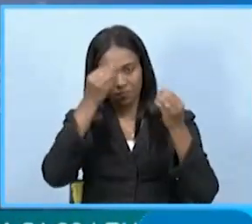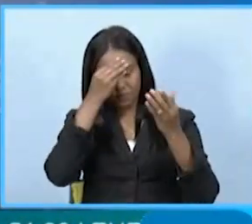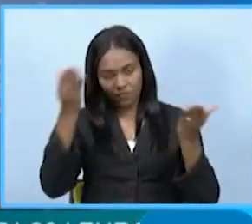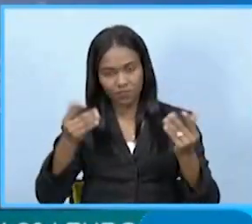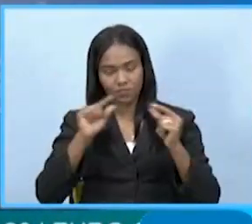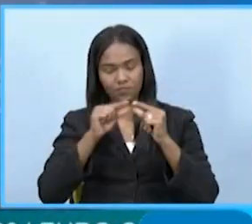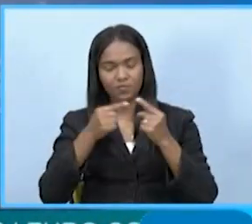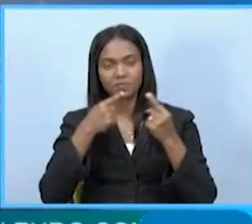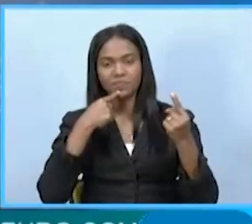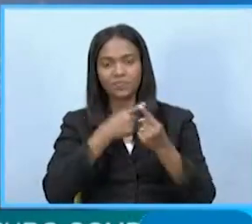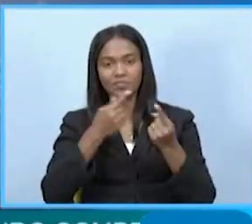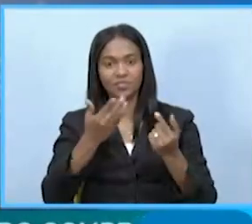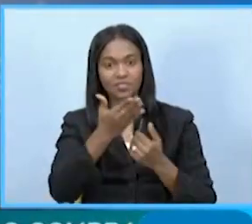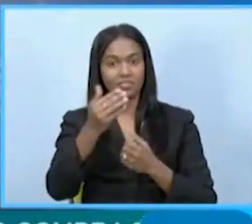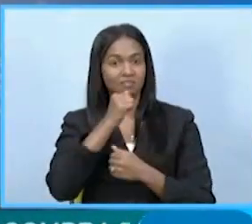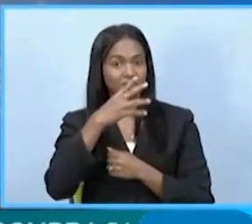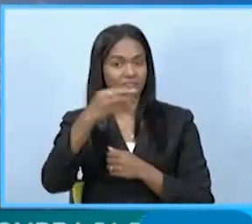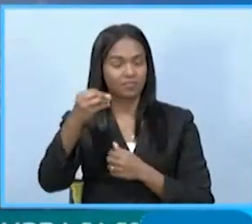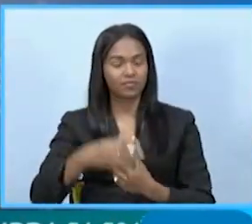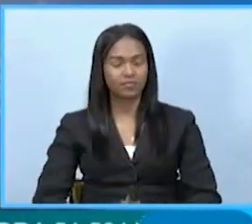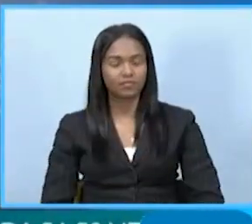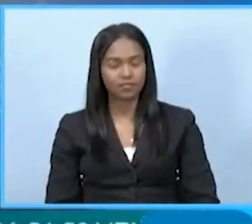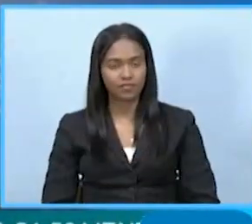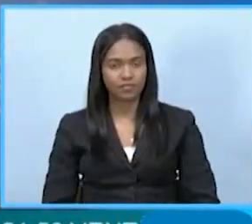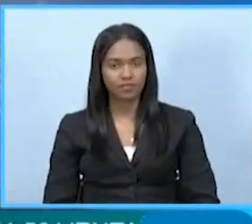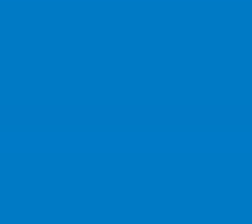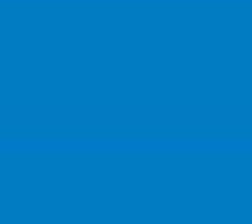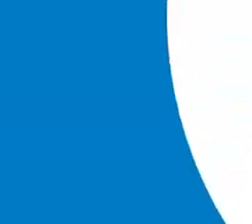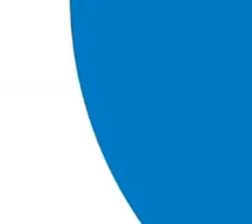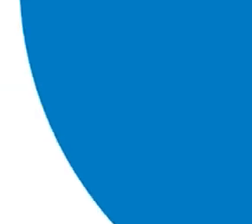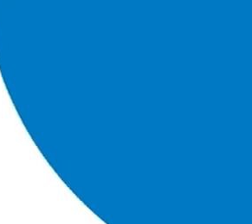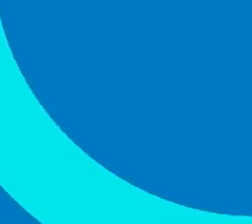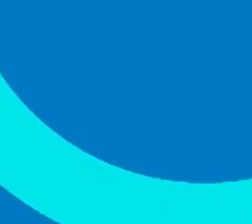en Central de Noticias, Emisión Estelar. Usted no le cambie.